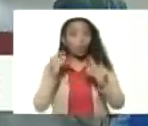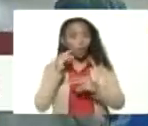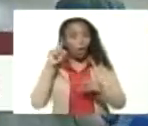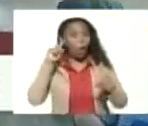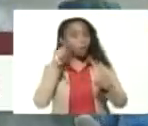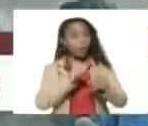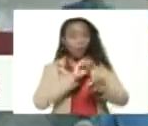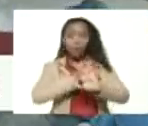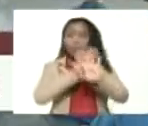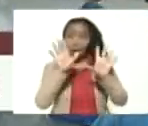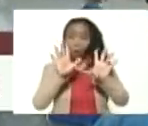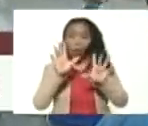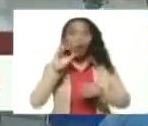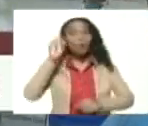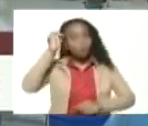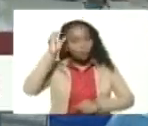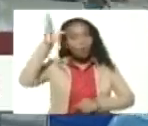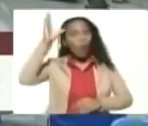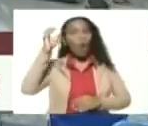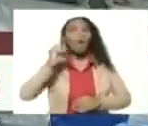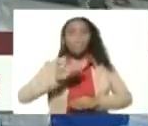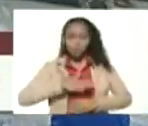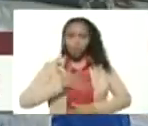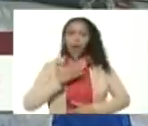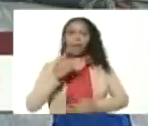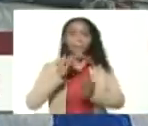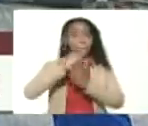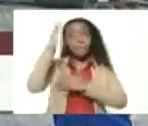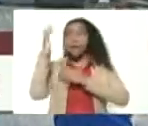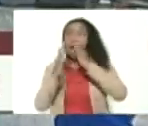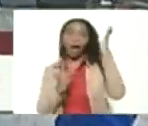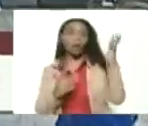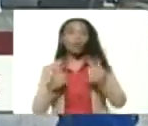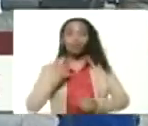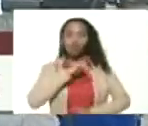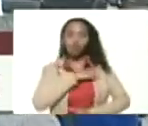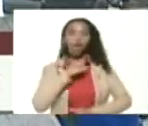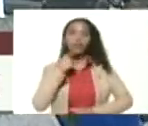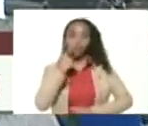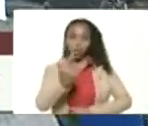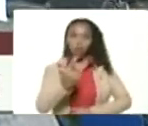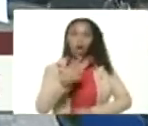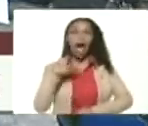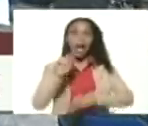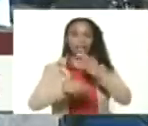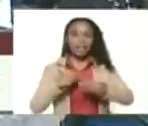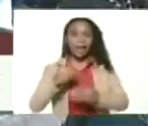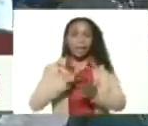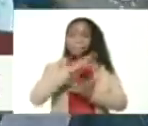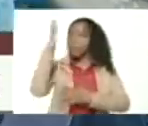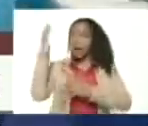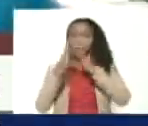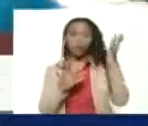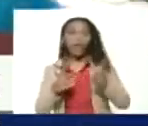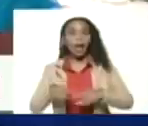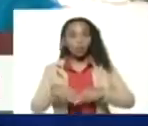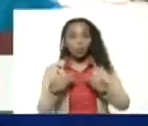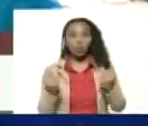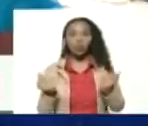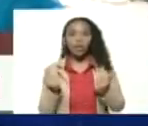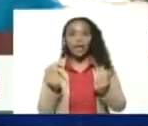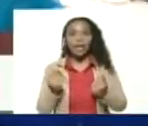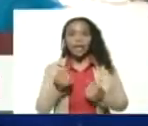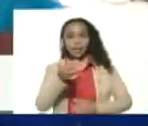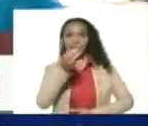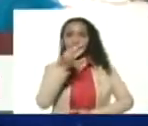claros es capaz de hacer milagros. Y nosotros, así lo digo, vamos a hacer el milagro de la recuperación y el